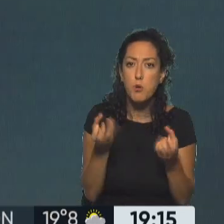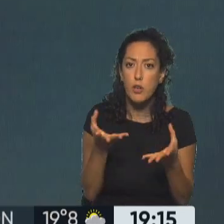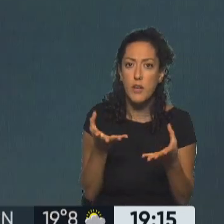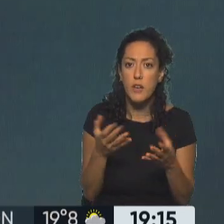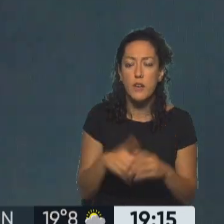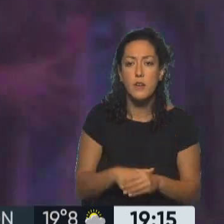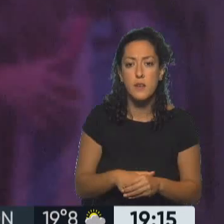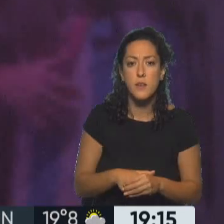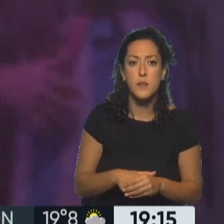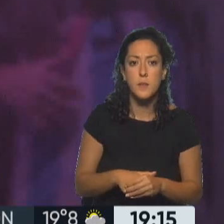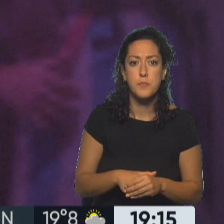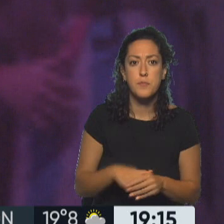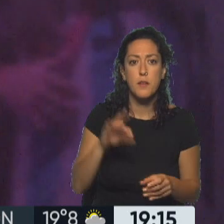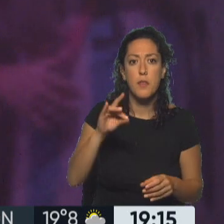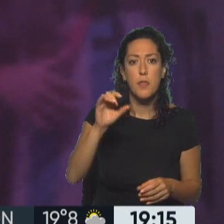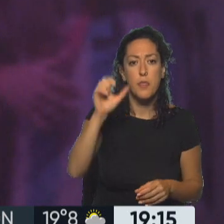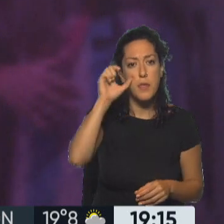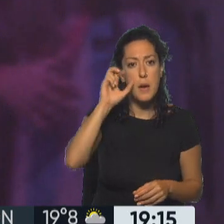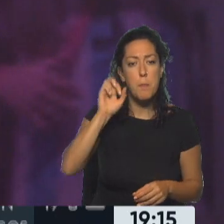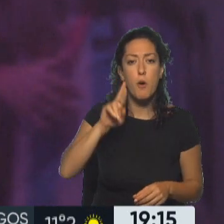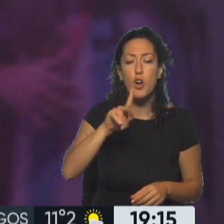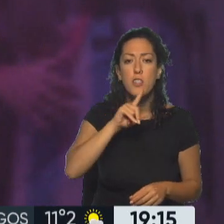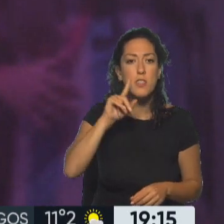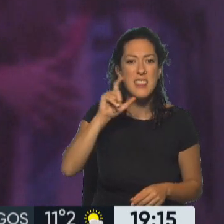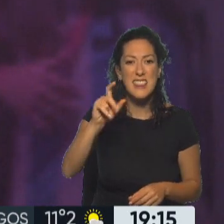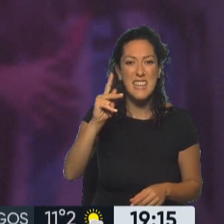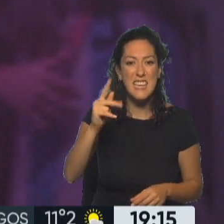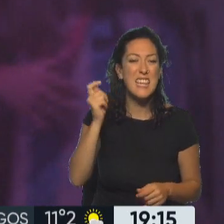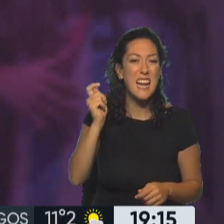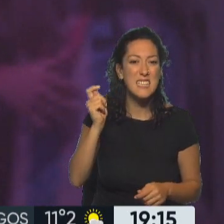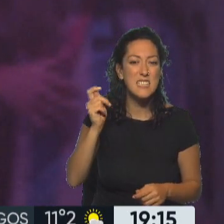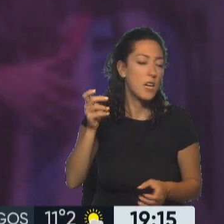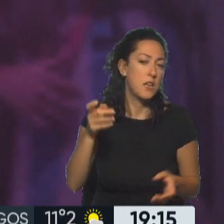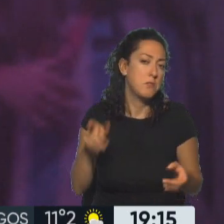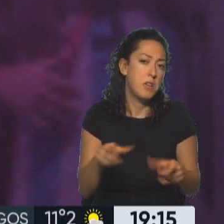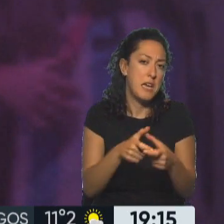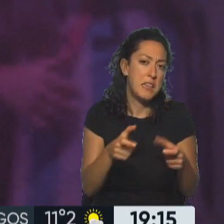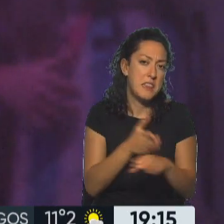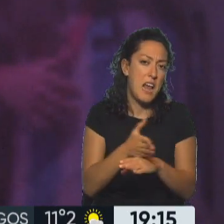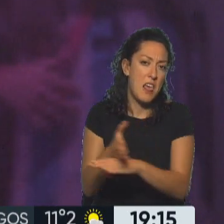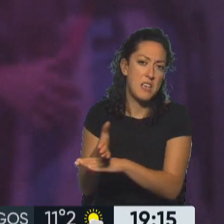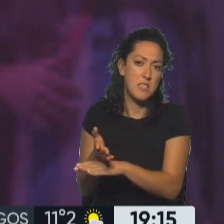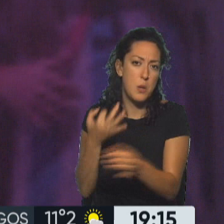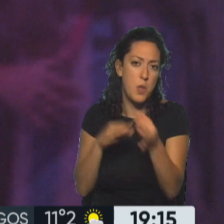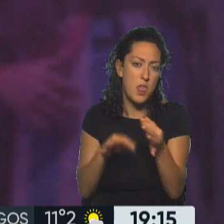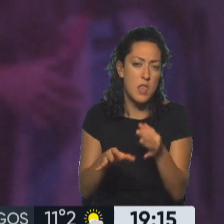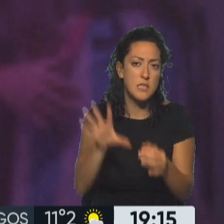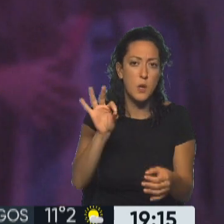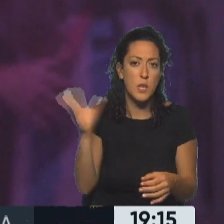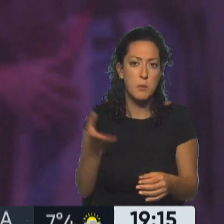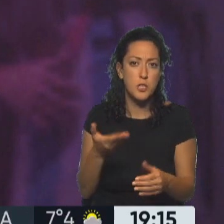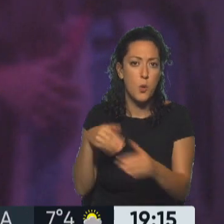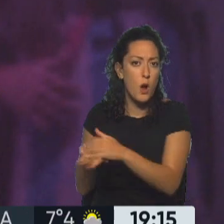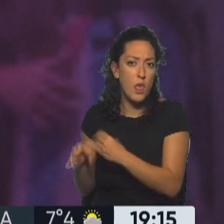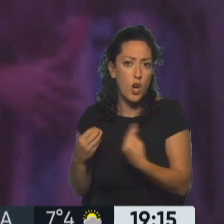Deportic? Alguien. Es, sí. Alguien. Alguien que vende entradas como tantas otras. Pero te quedaste con el 50, hermano. Bueno, el